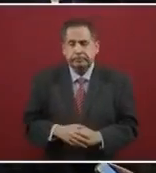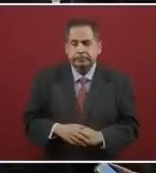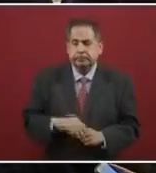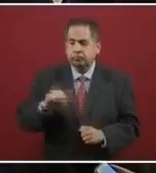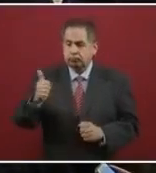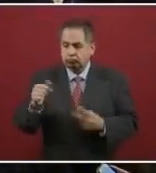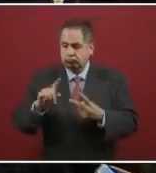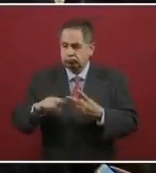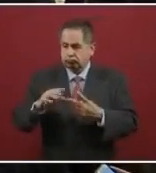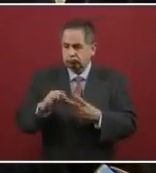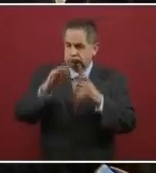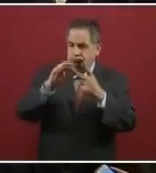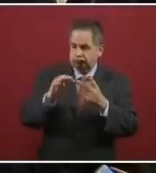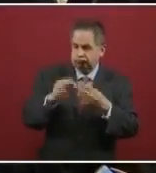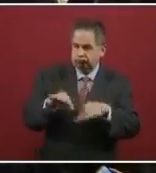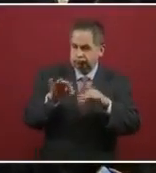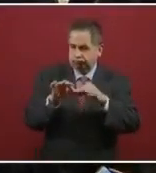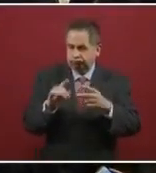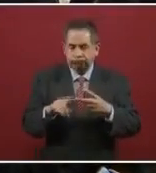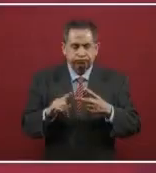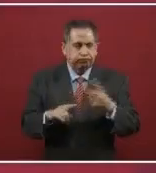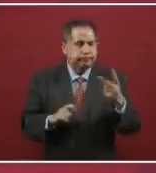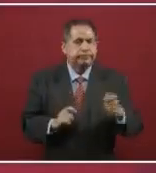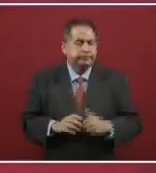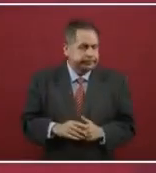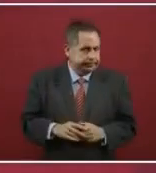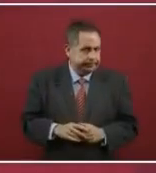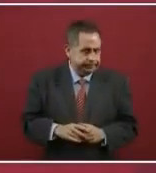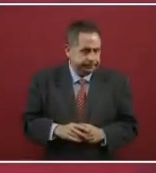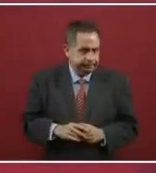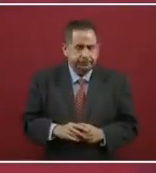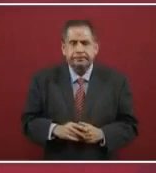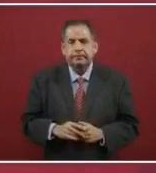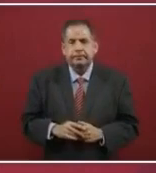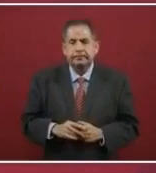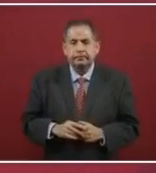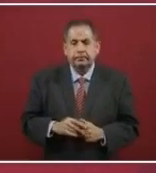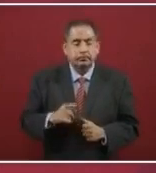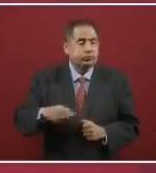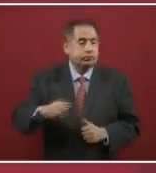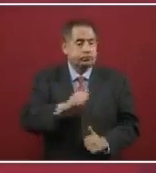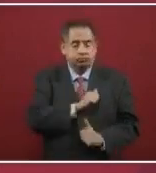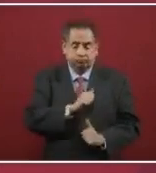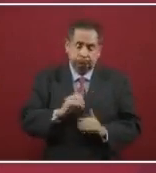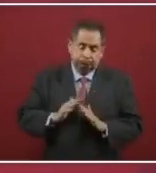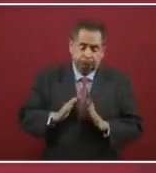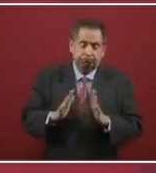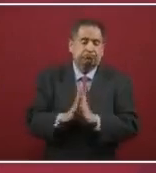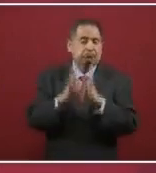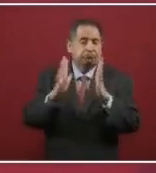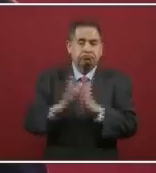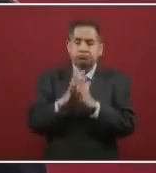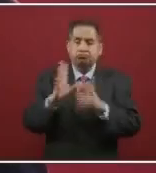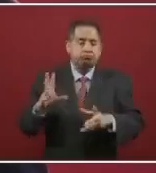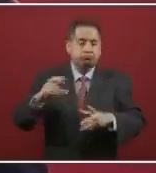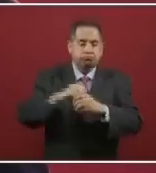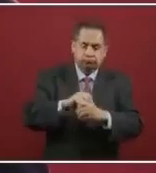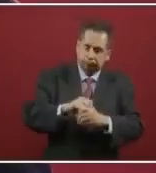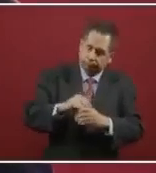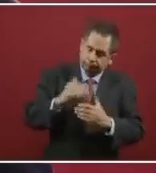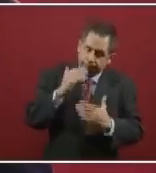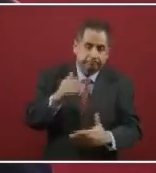destacar es la participación del Ejército, de la